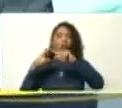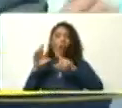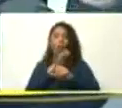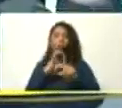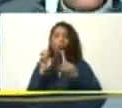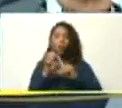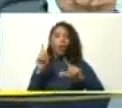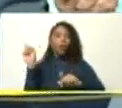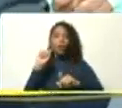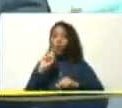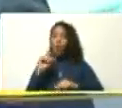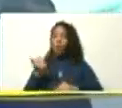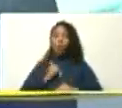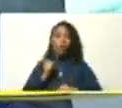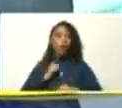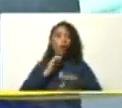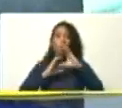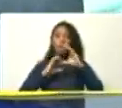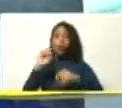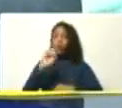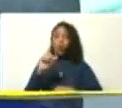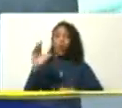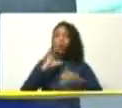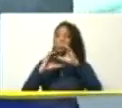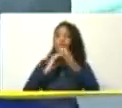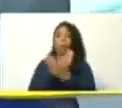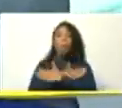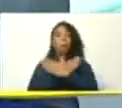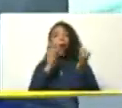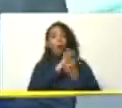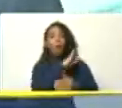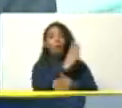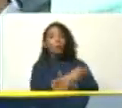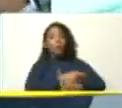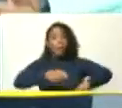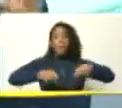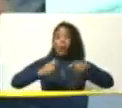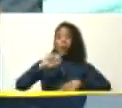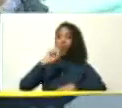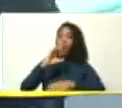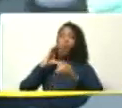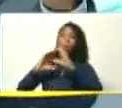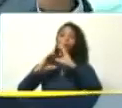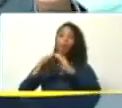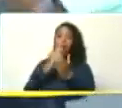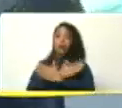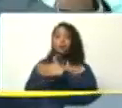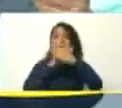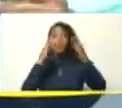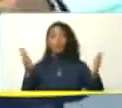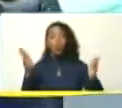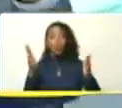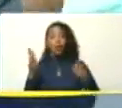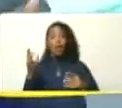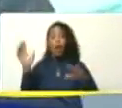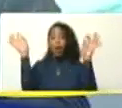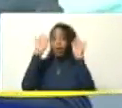era cualquier comunicador, no era un comunicador al servicio de las fuerzas del mercado, no era un comunicador al servicio de la